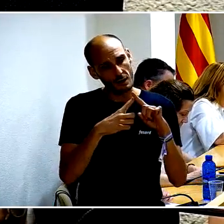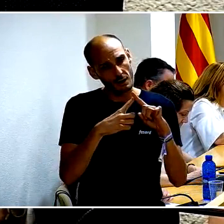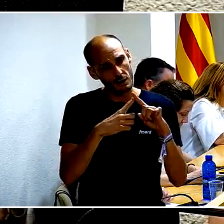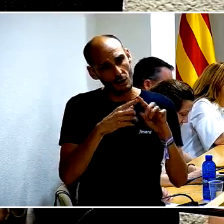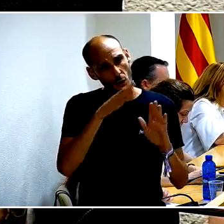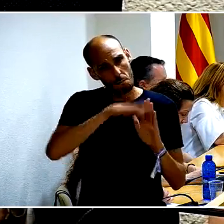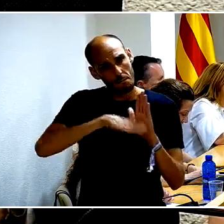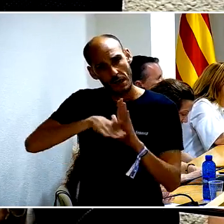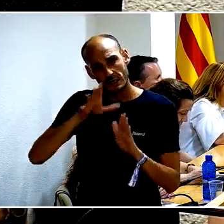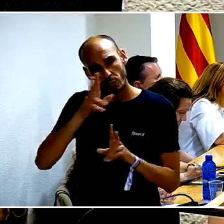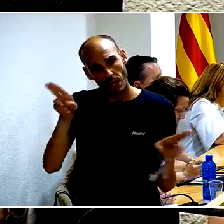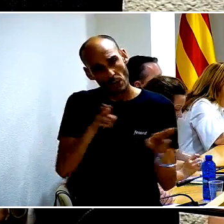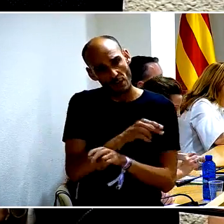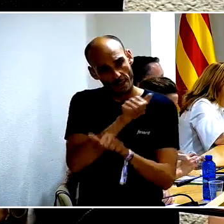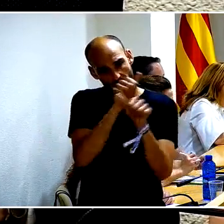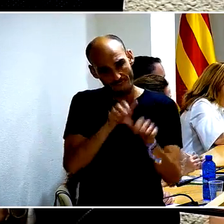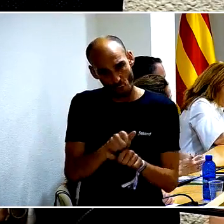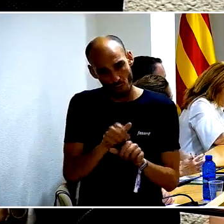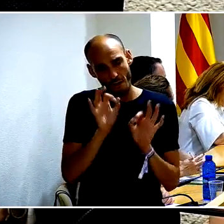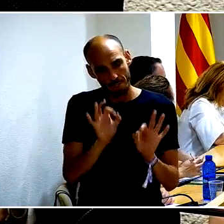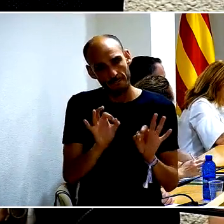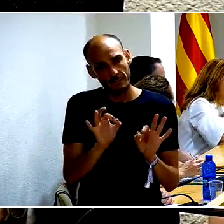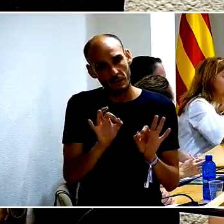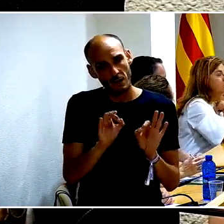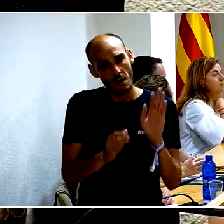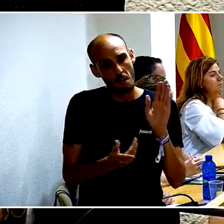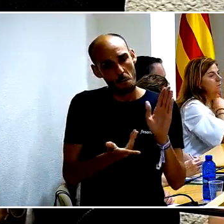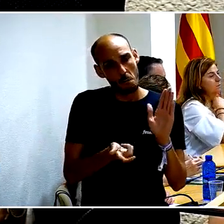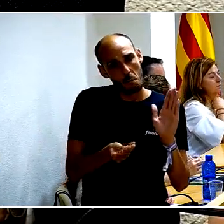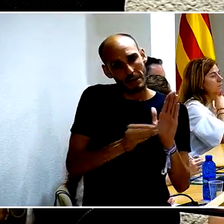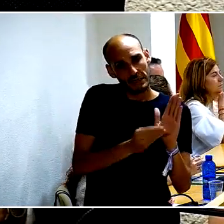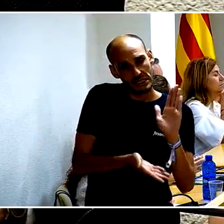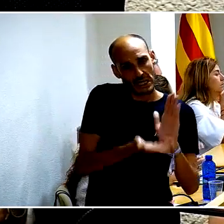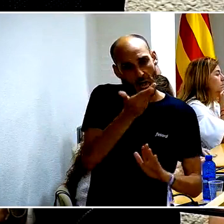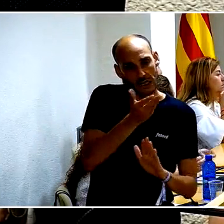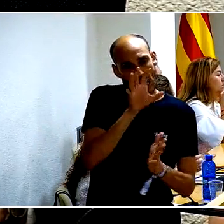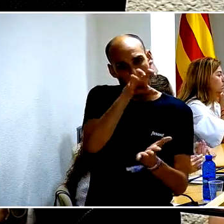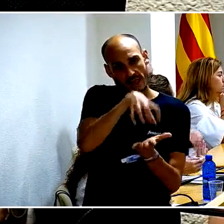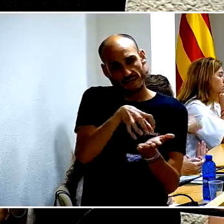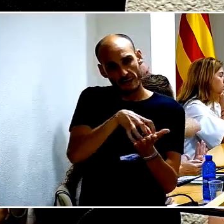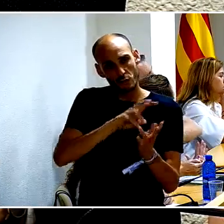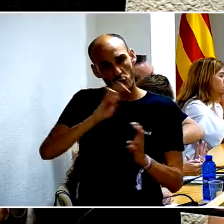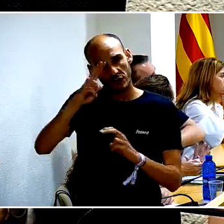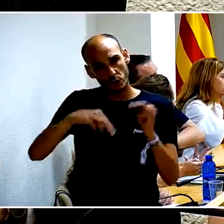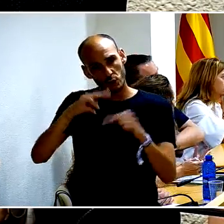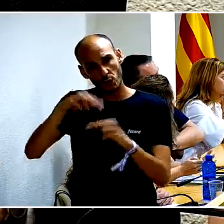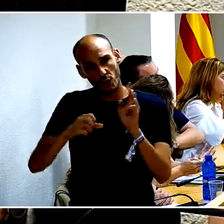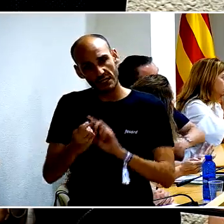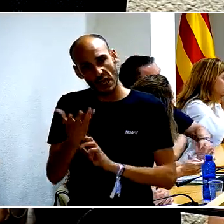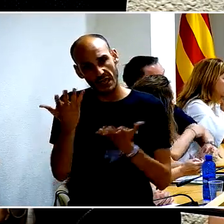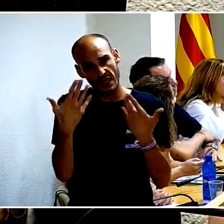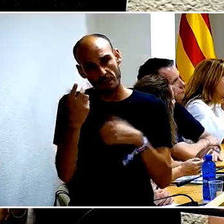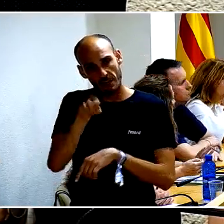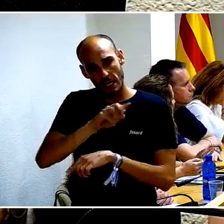anulación en la siguiente forma: partidas de alta, edificios y otras construcciones, 100.000 euros.